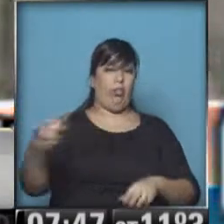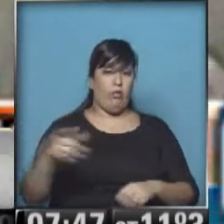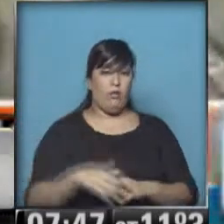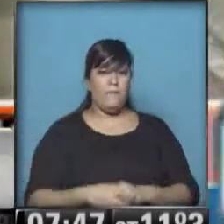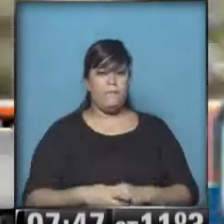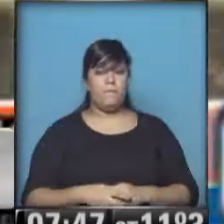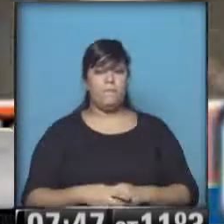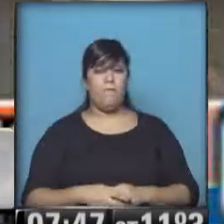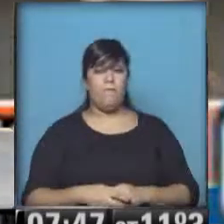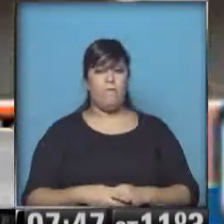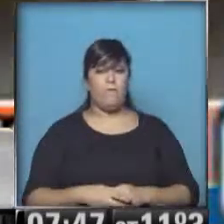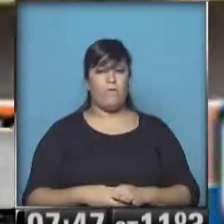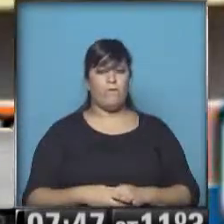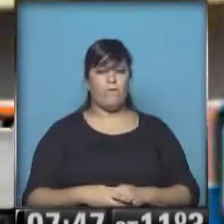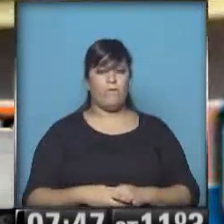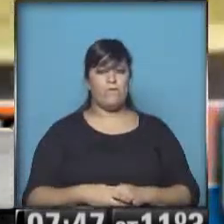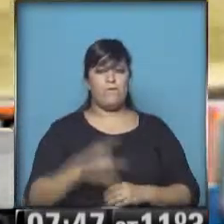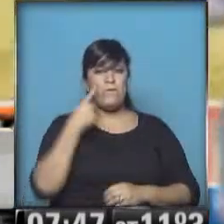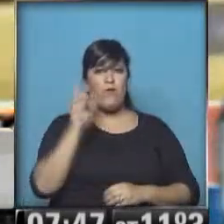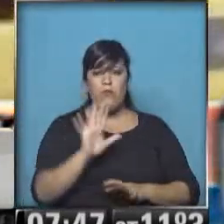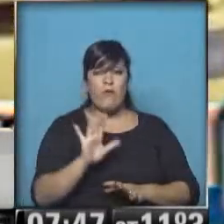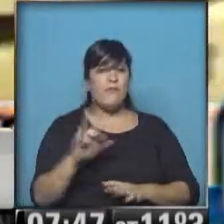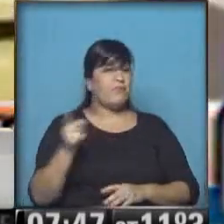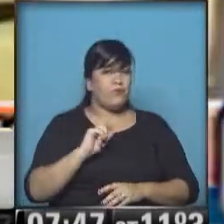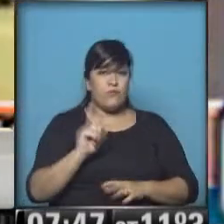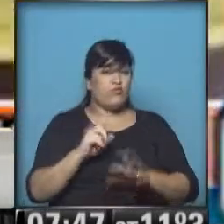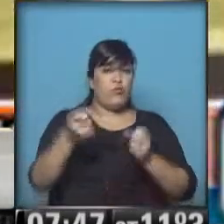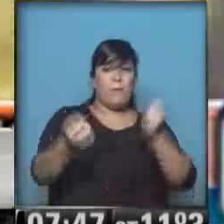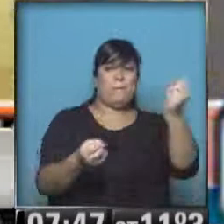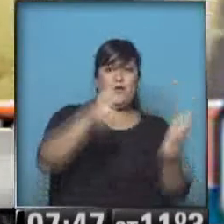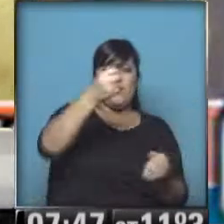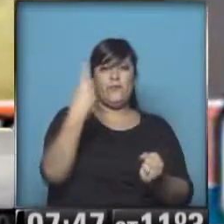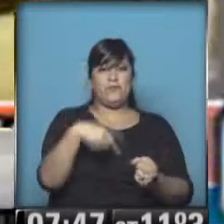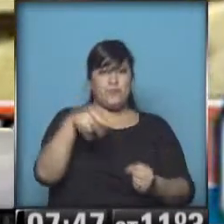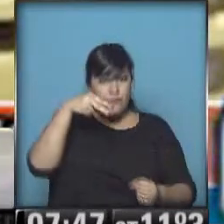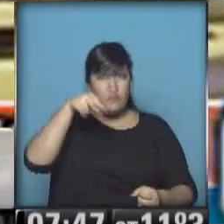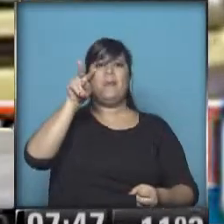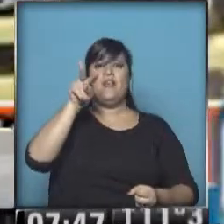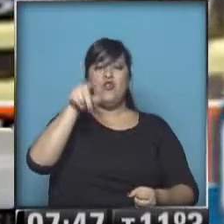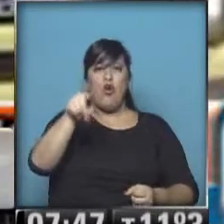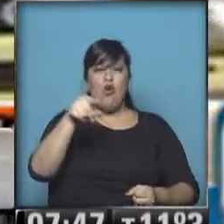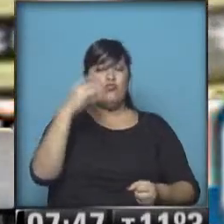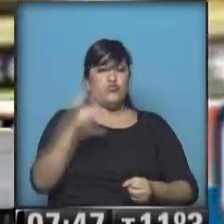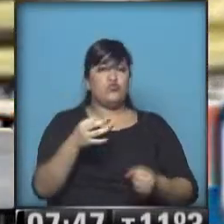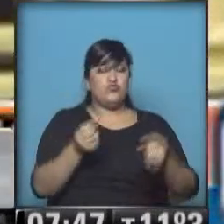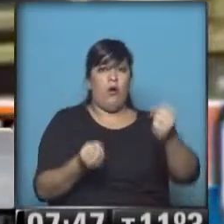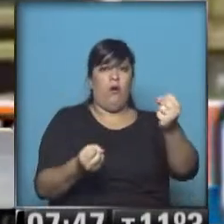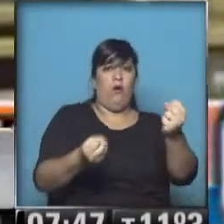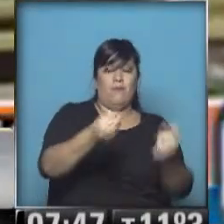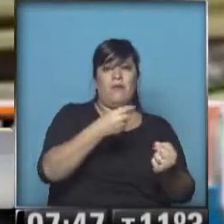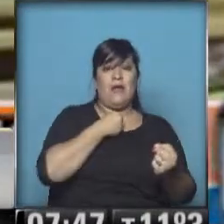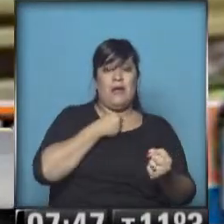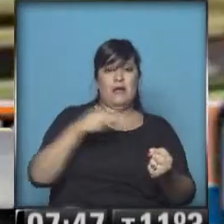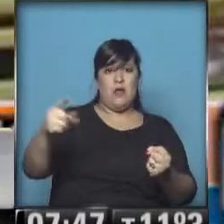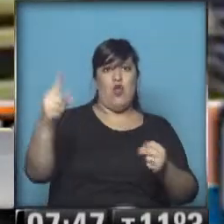Acá pegó. Es decir, que no te dio ni siquiera No, reaccionar. nada, me tiré para el costado porque cuando levanto la vista, porque me vengo abriendo porque veo que